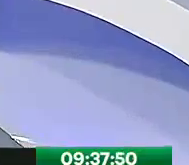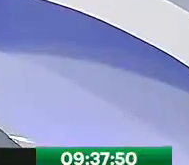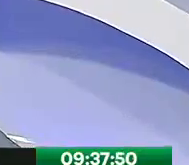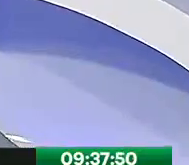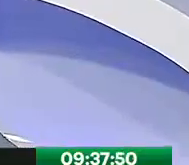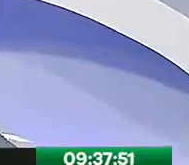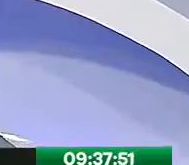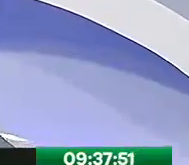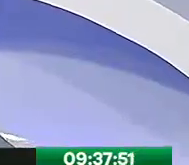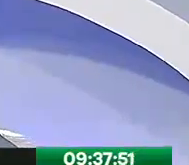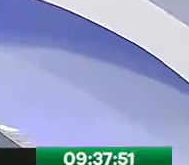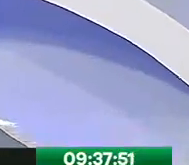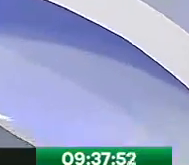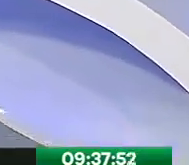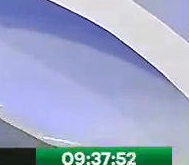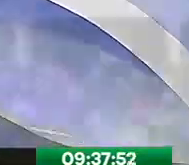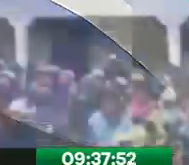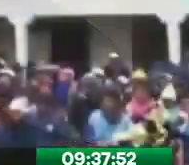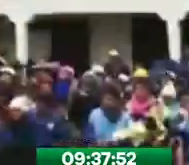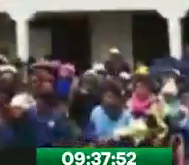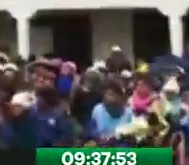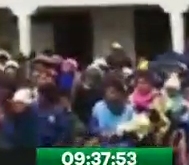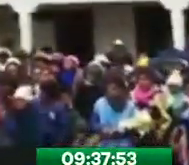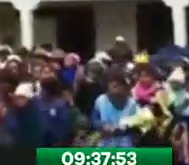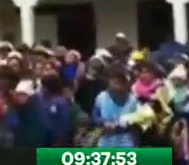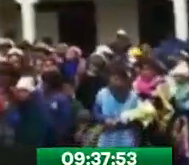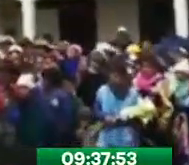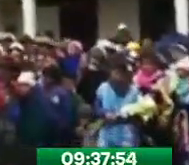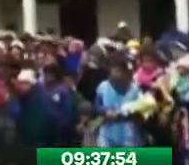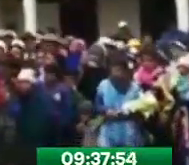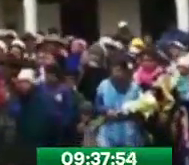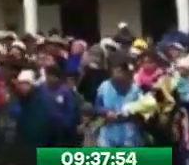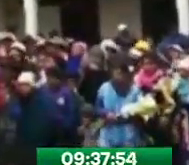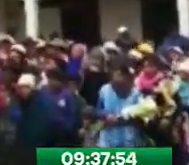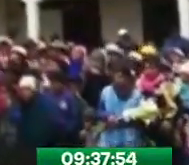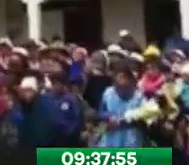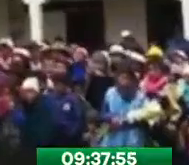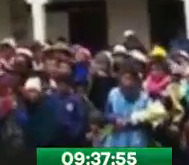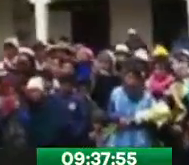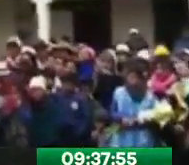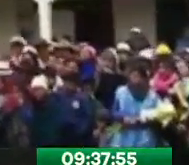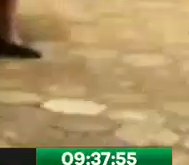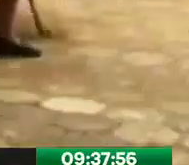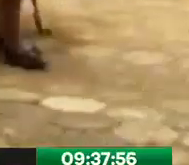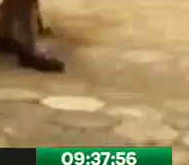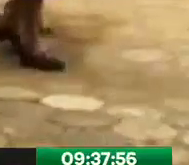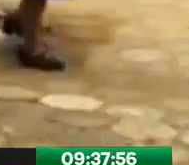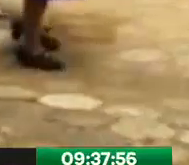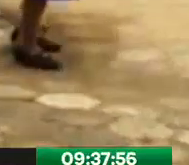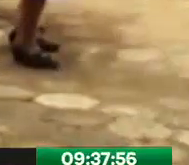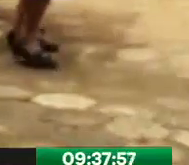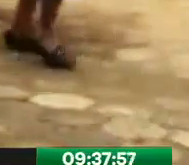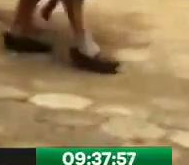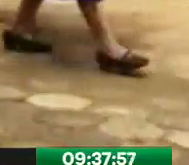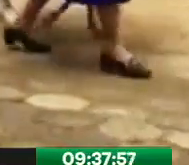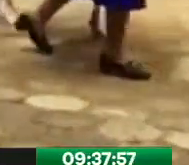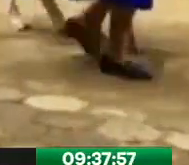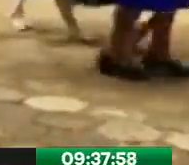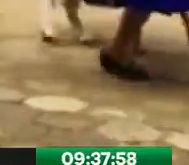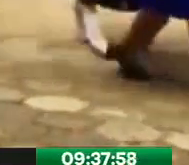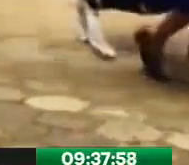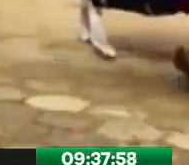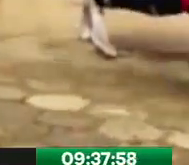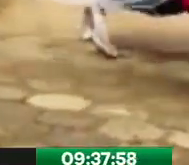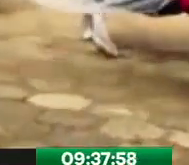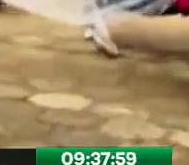mundo. Perfecto. Veamos entonces. Chuquiribamba, una parroquia rural del cantón Loja y está a pocos kilómetros de la ciudad. Por